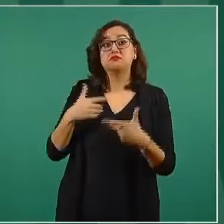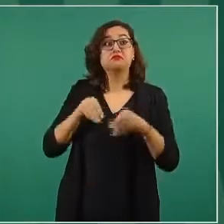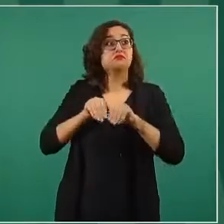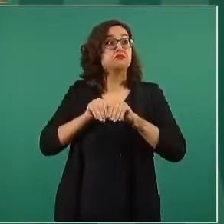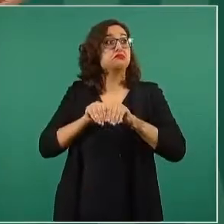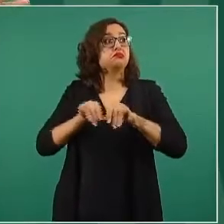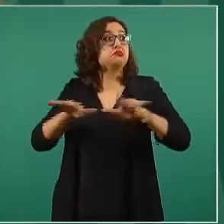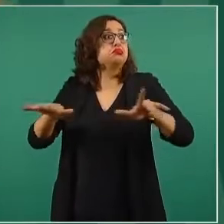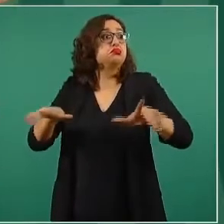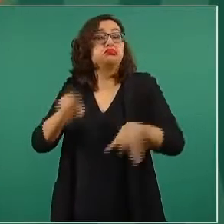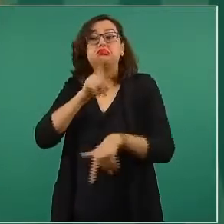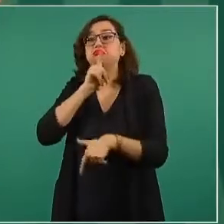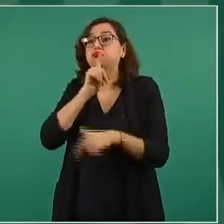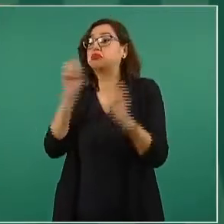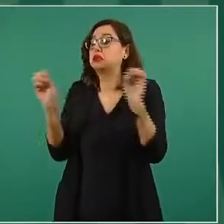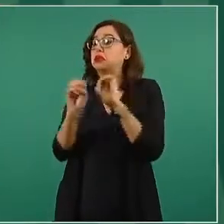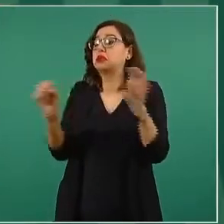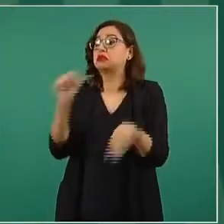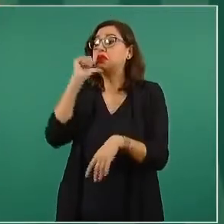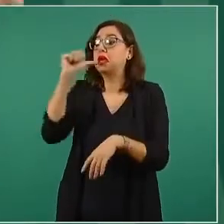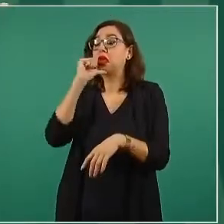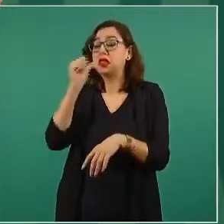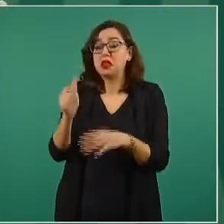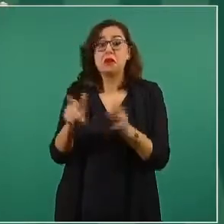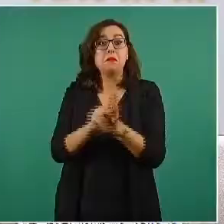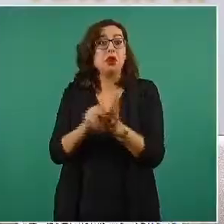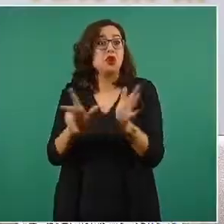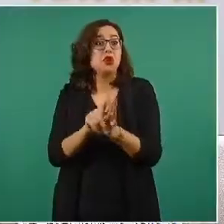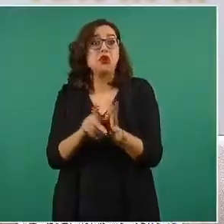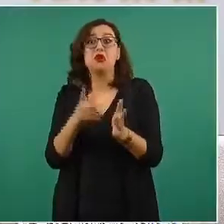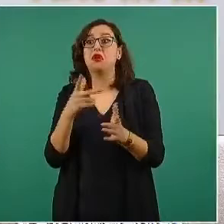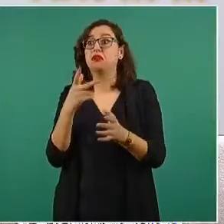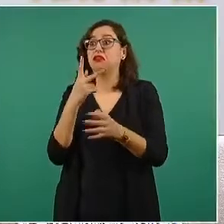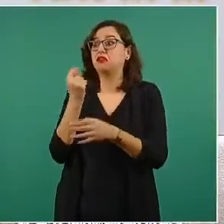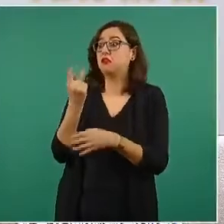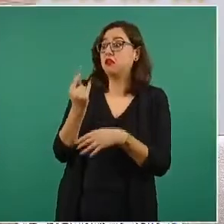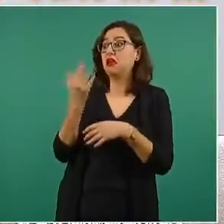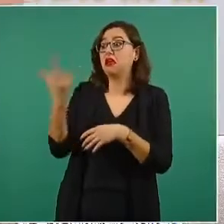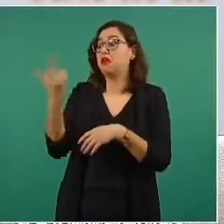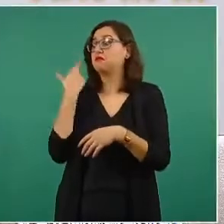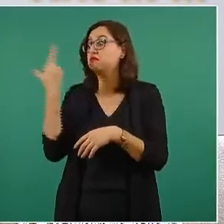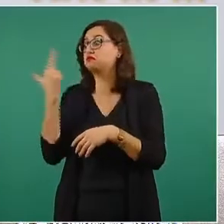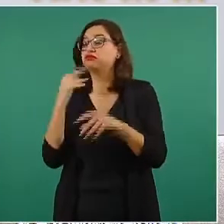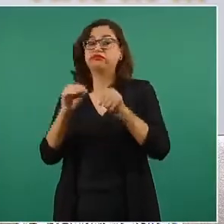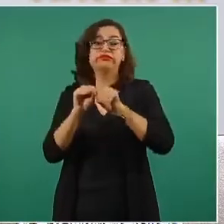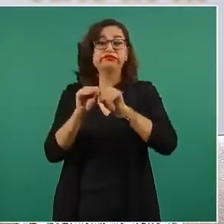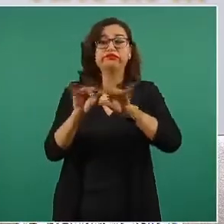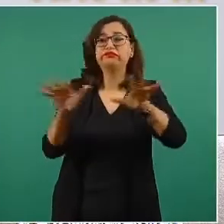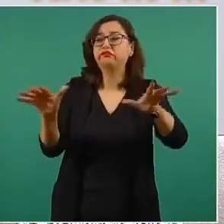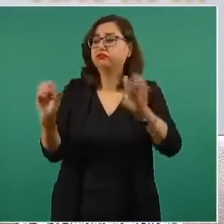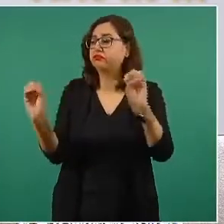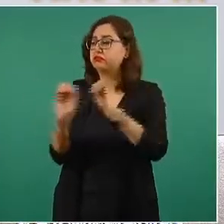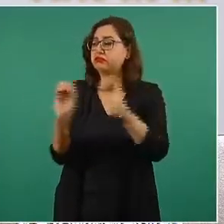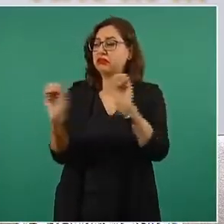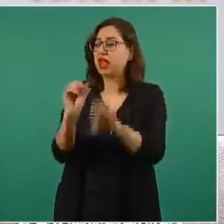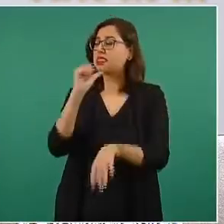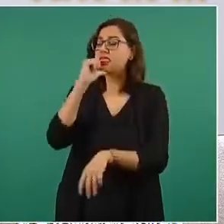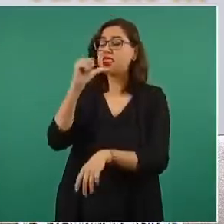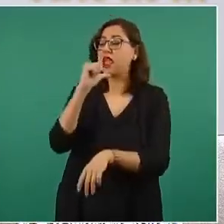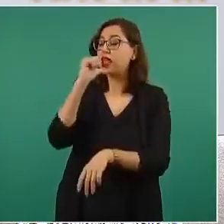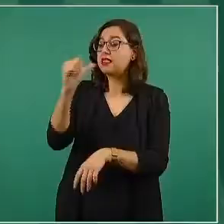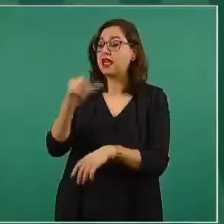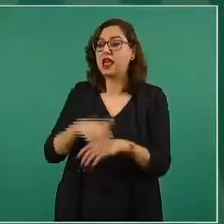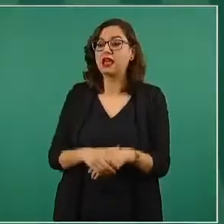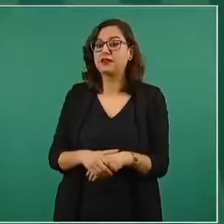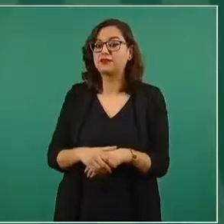que en los medios no se trataba este tema. Es más, ni siquiera